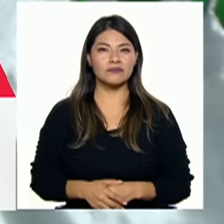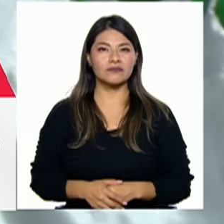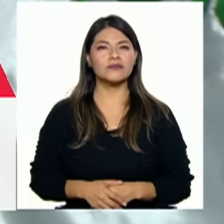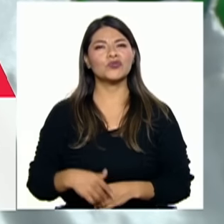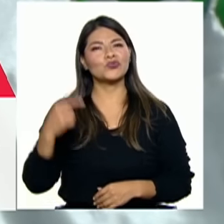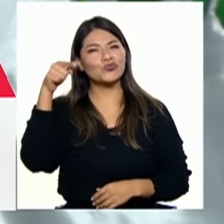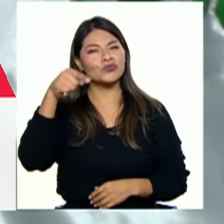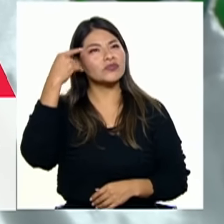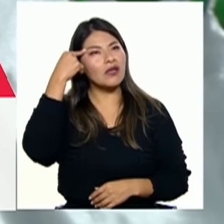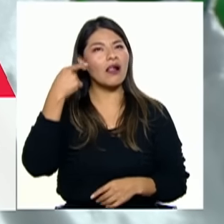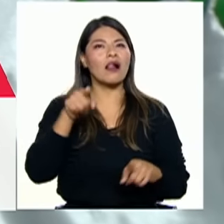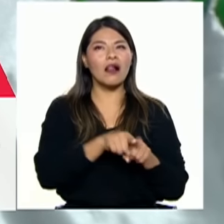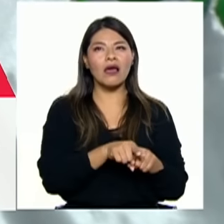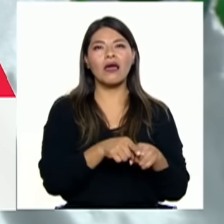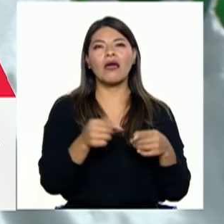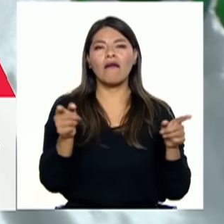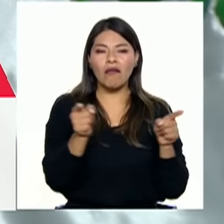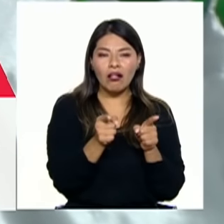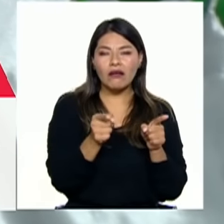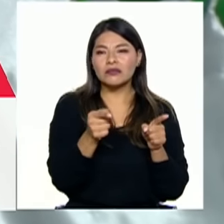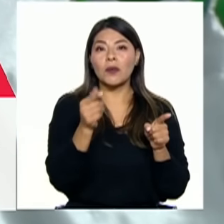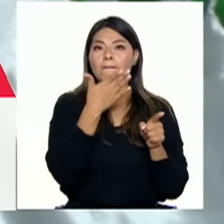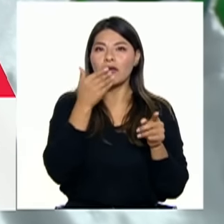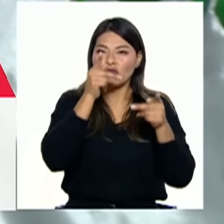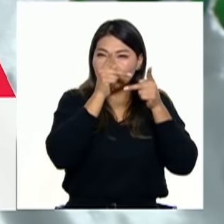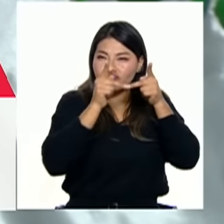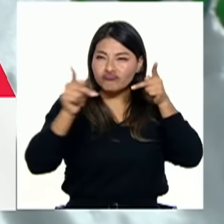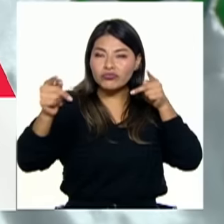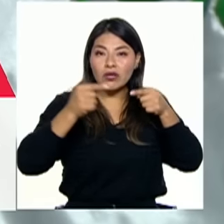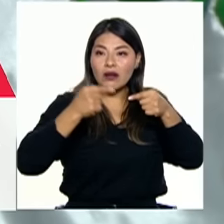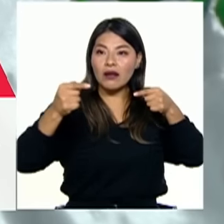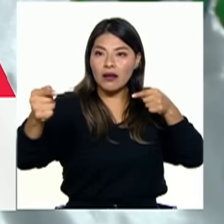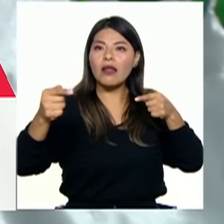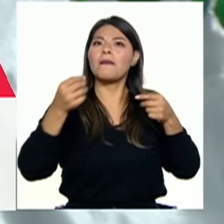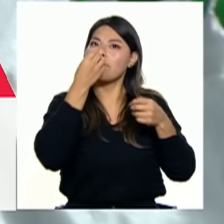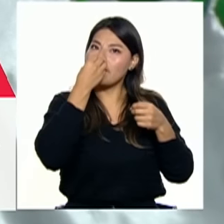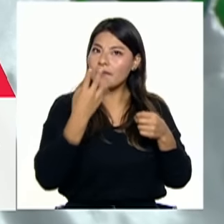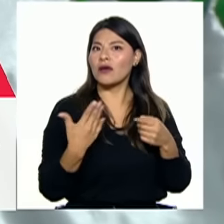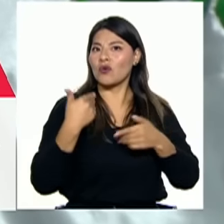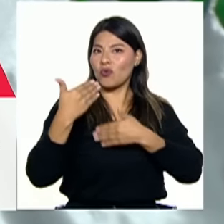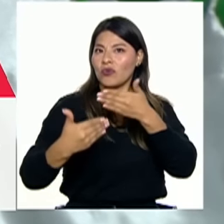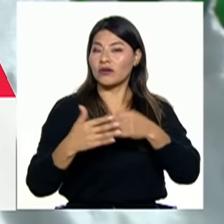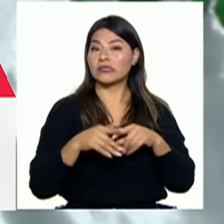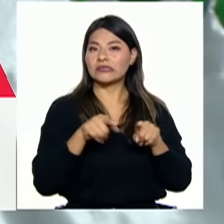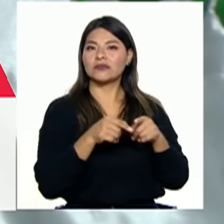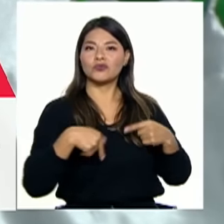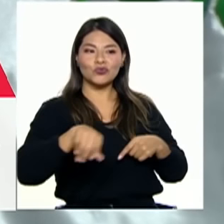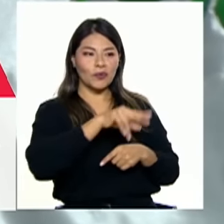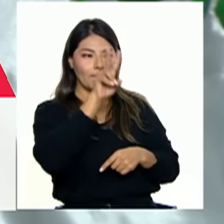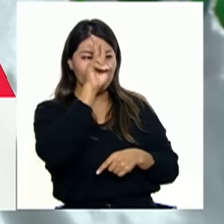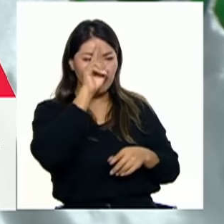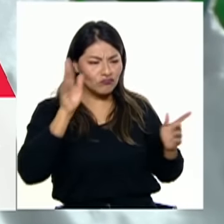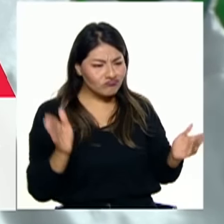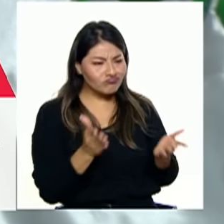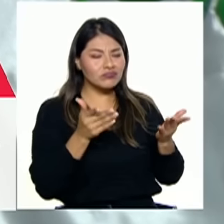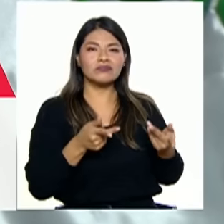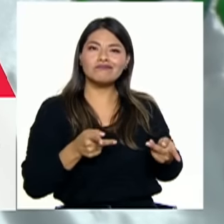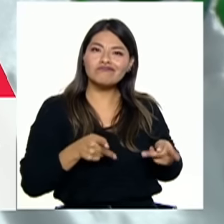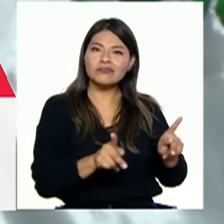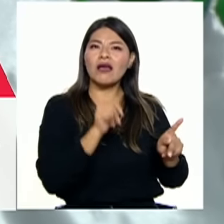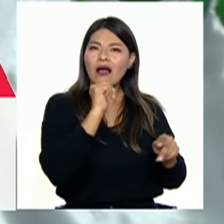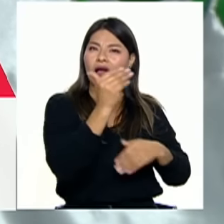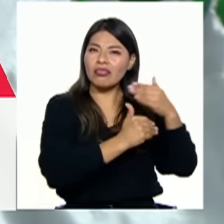Dejemos de pensar en el corto plazo, pensemos a largo plazo. Es la oportunidad de devolver al Perú al sitial que le